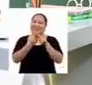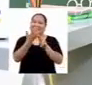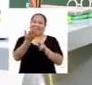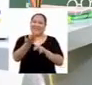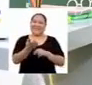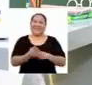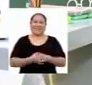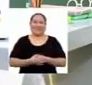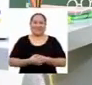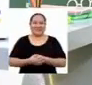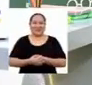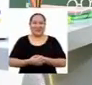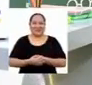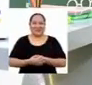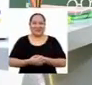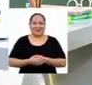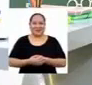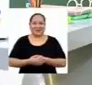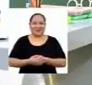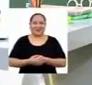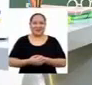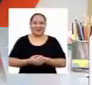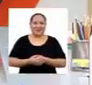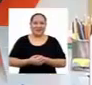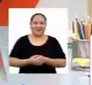empezamos!